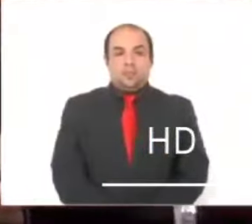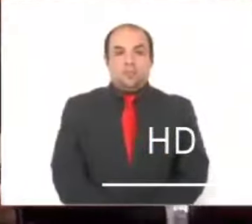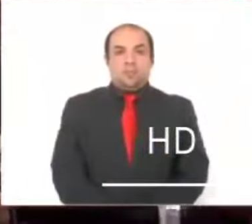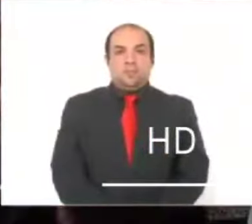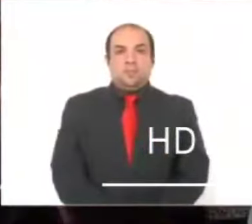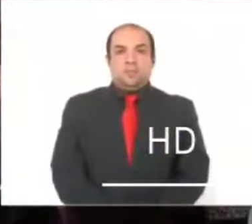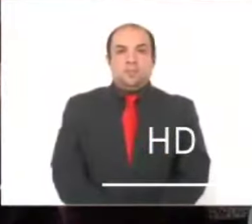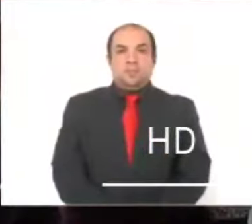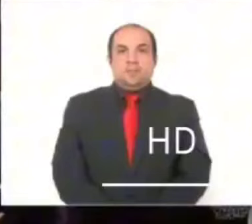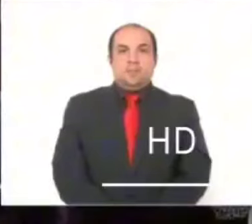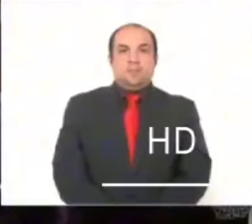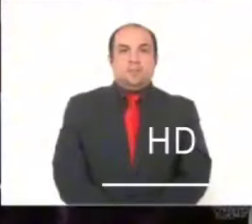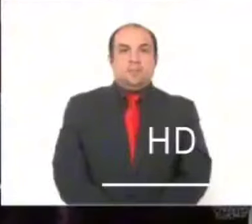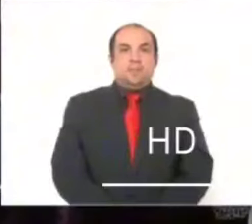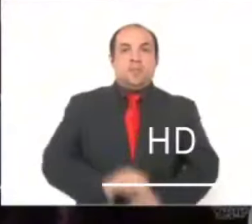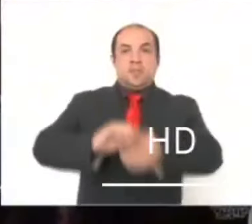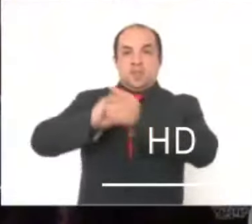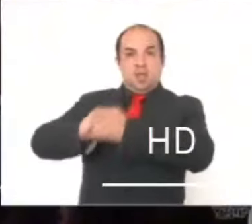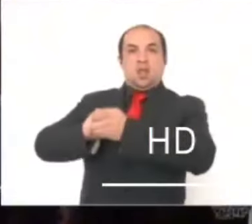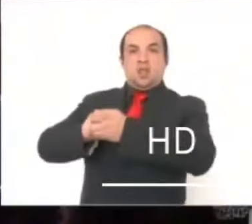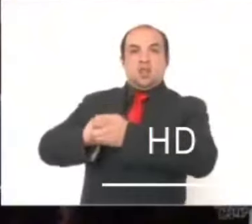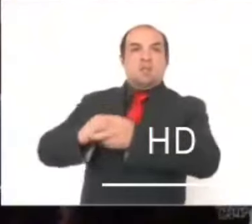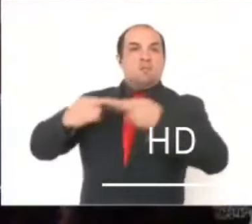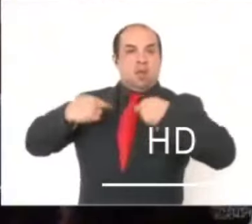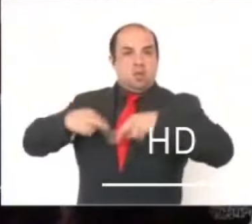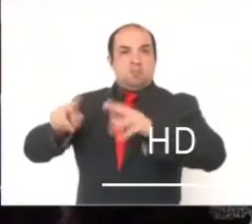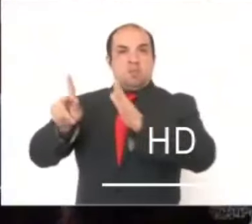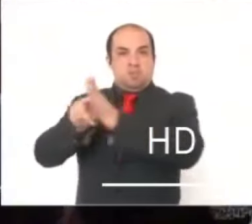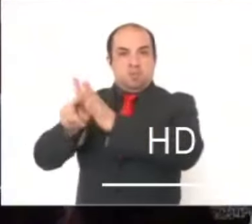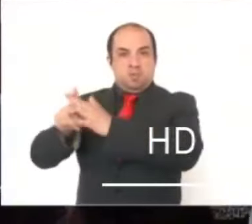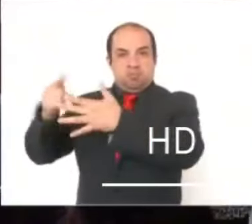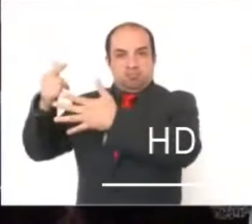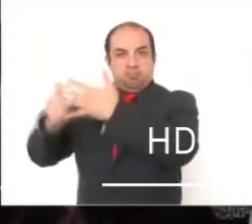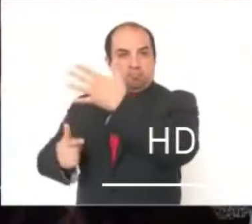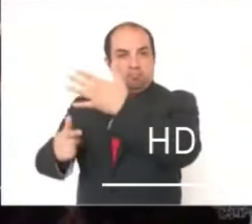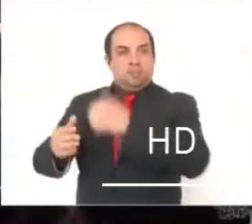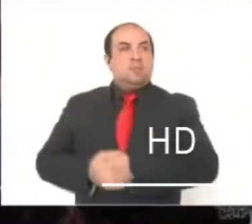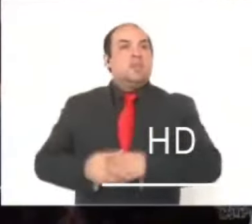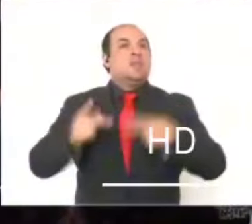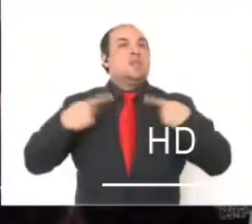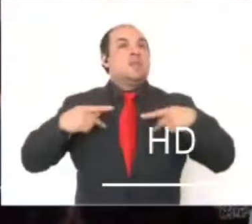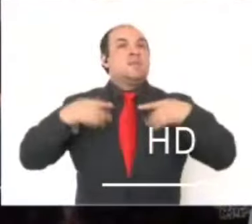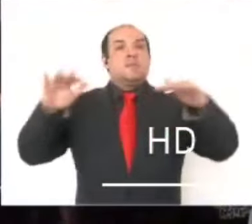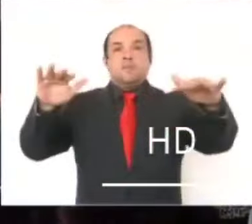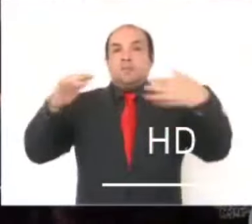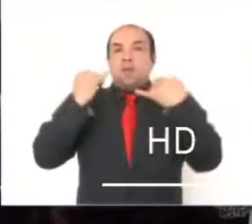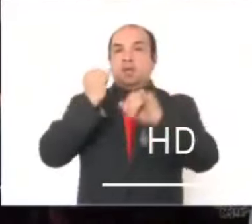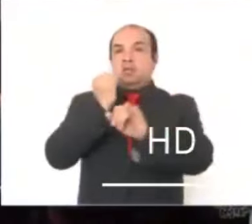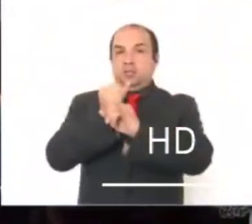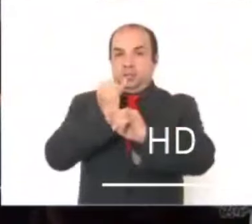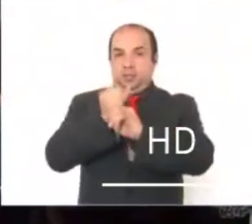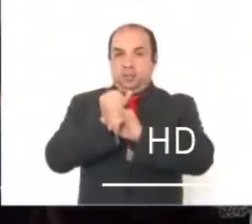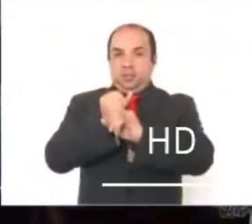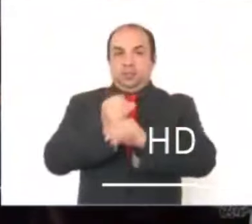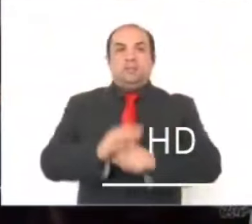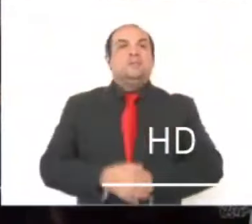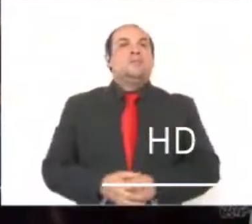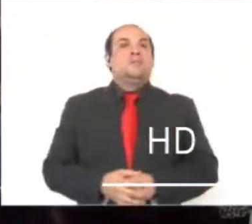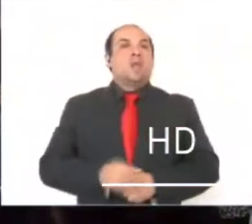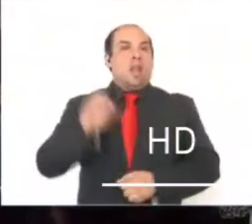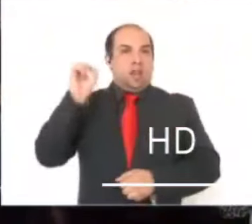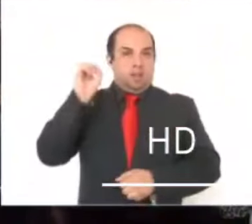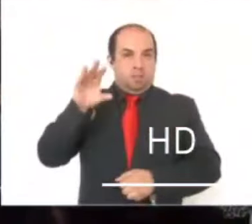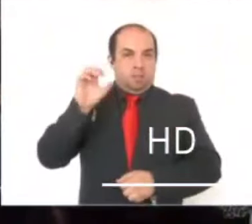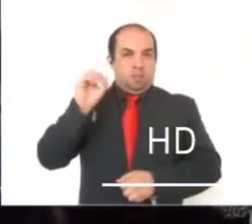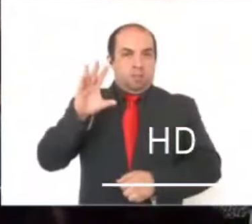Saludamos a los representantes de medios de comunicación y a todas las personas que nos siguen por internet en esta transmisión a